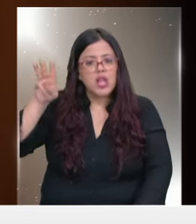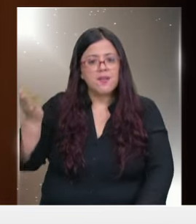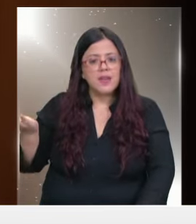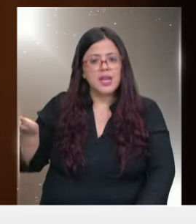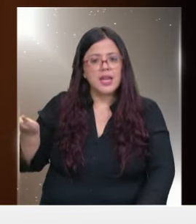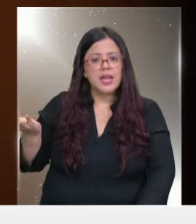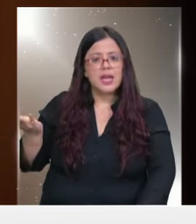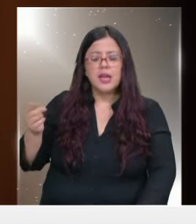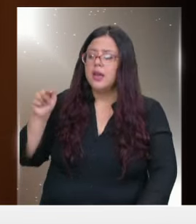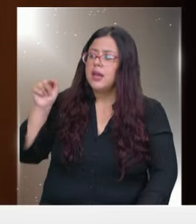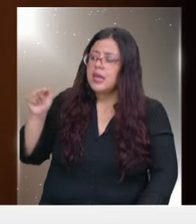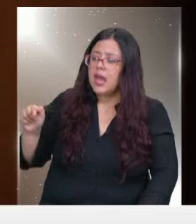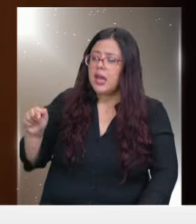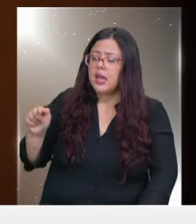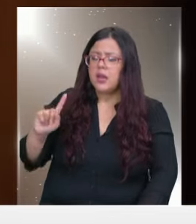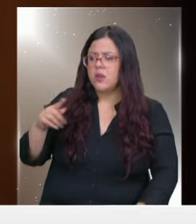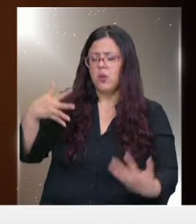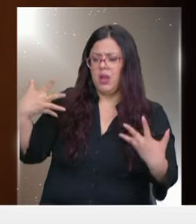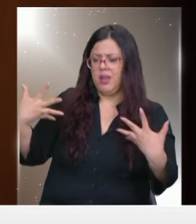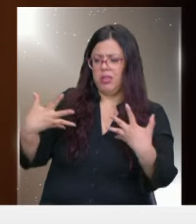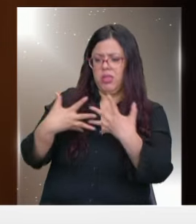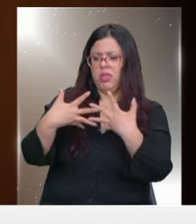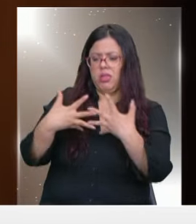se compadece con la realidad,